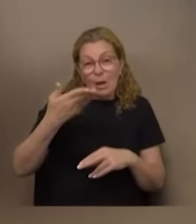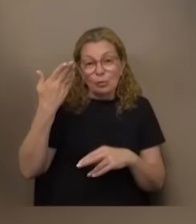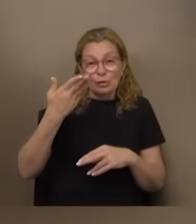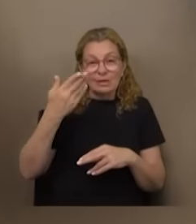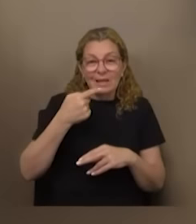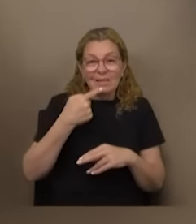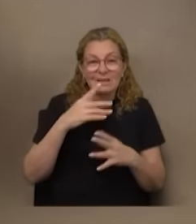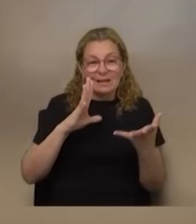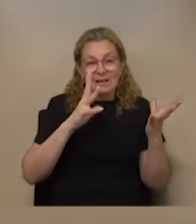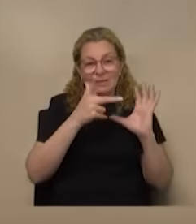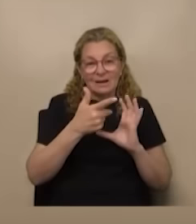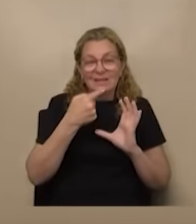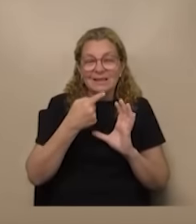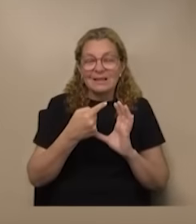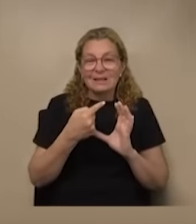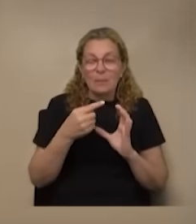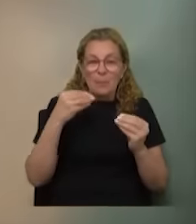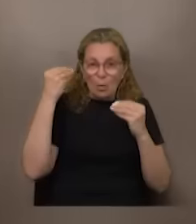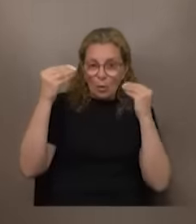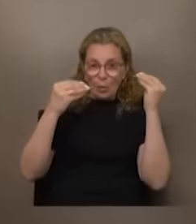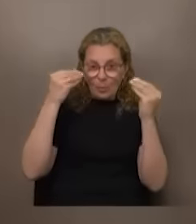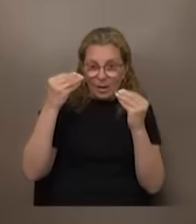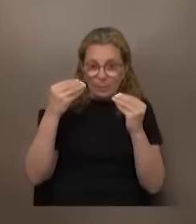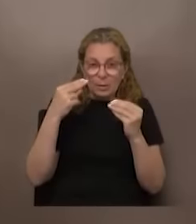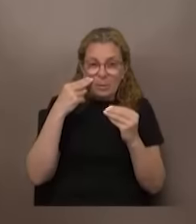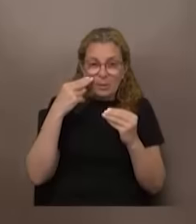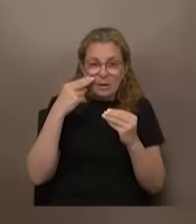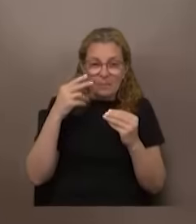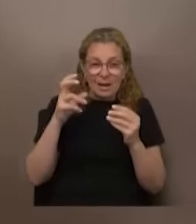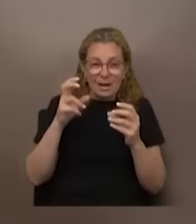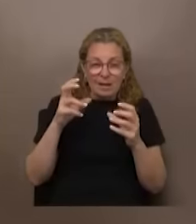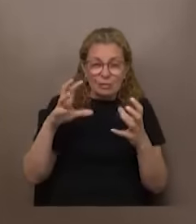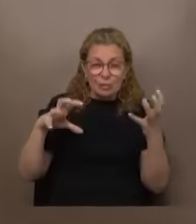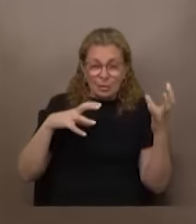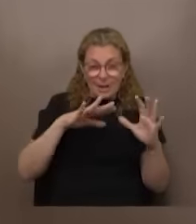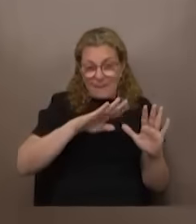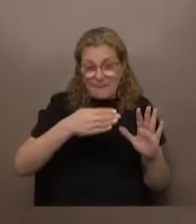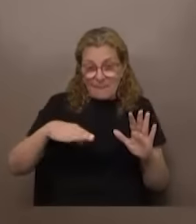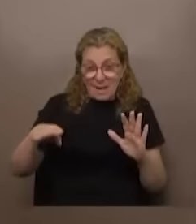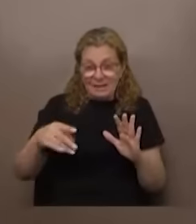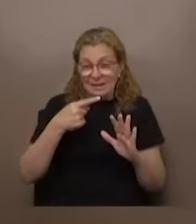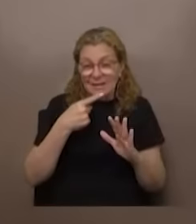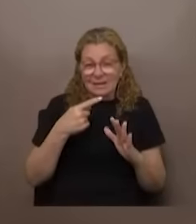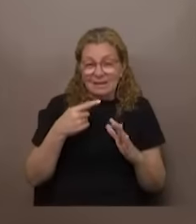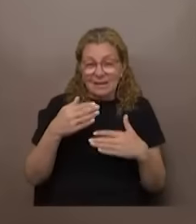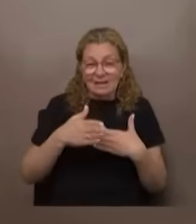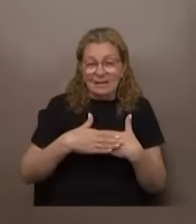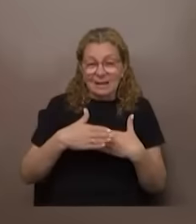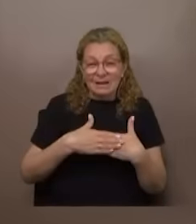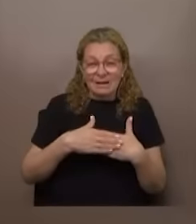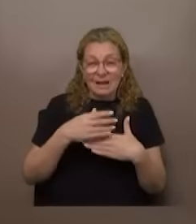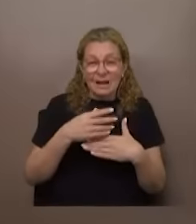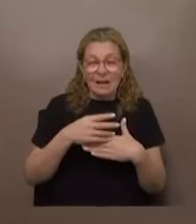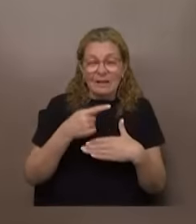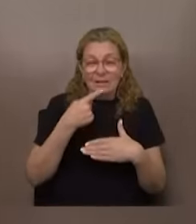meteorológicas han expresado su preocupación por la presencia de una tormenta de origen marítimo que está tocando tierra en la comarca valenciana de